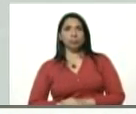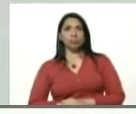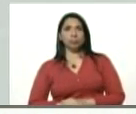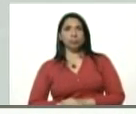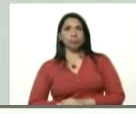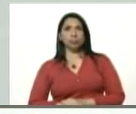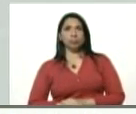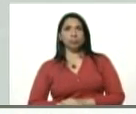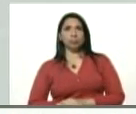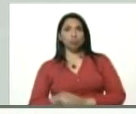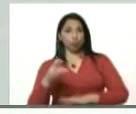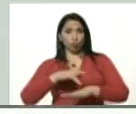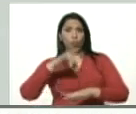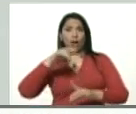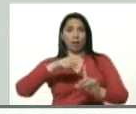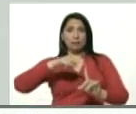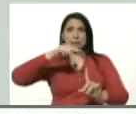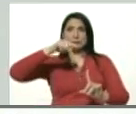Pico, hemos tocado pico.